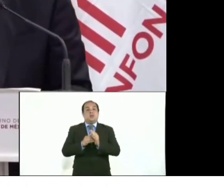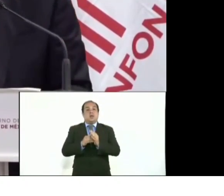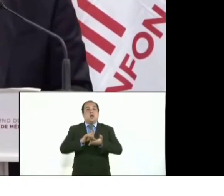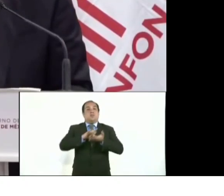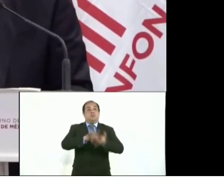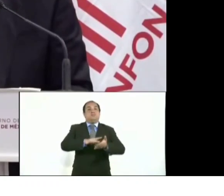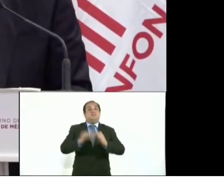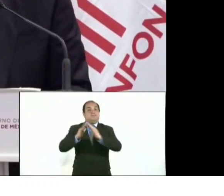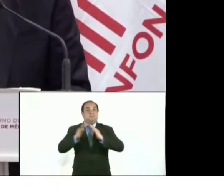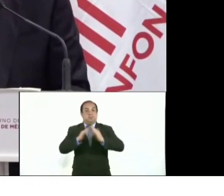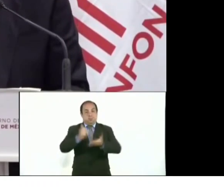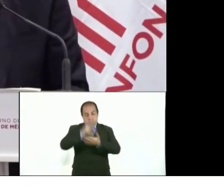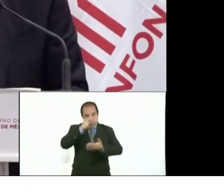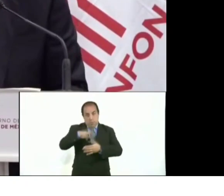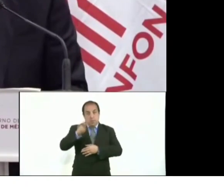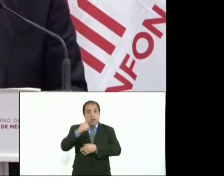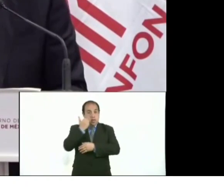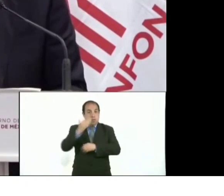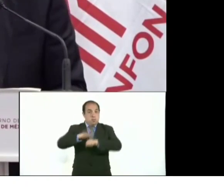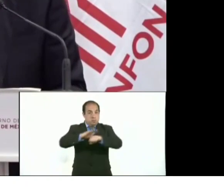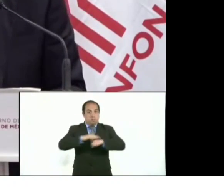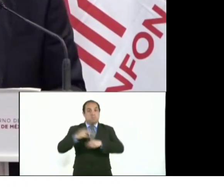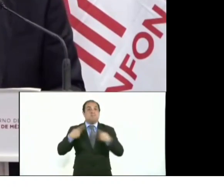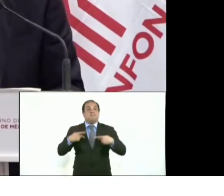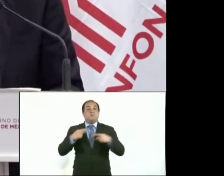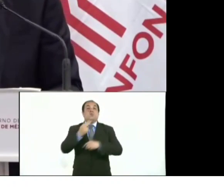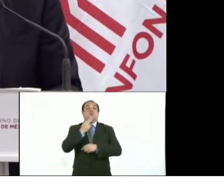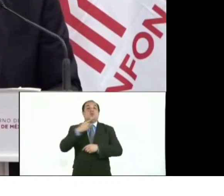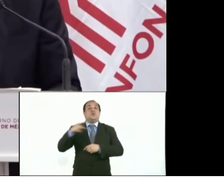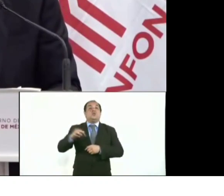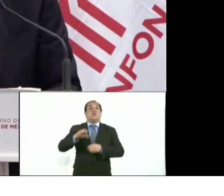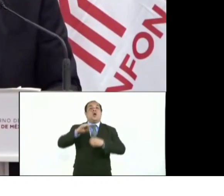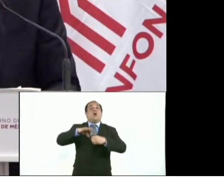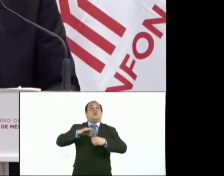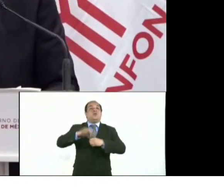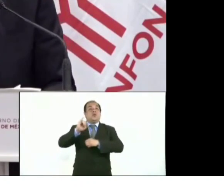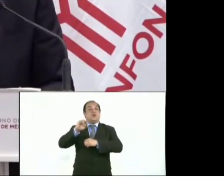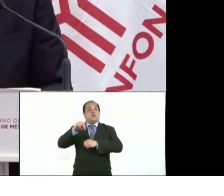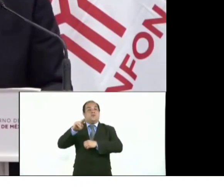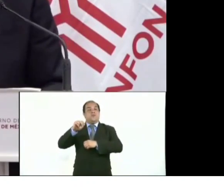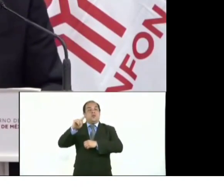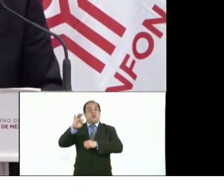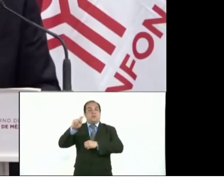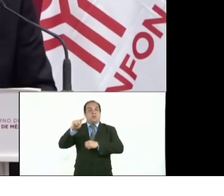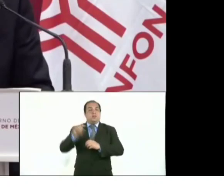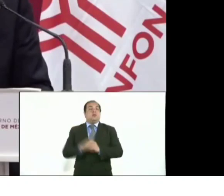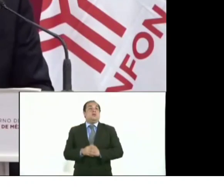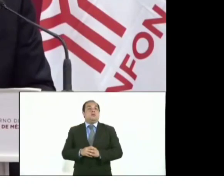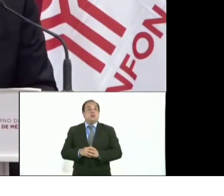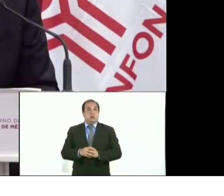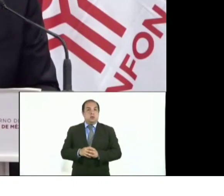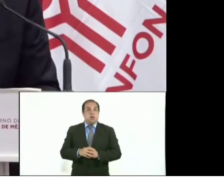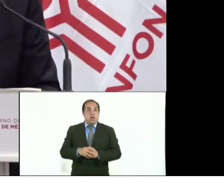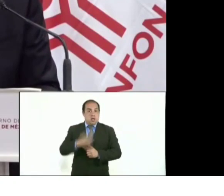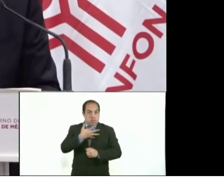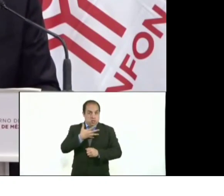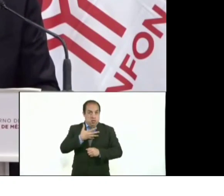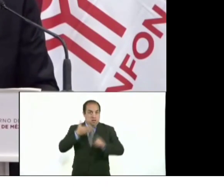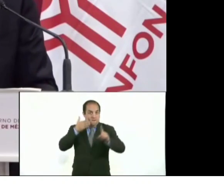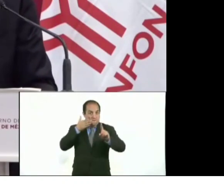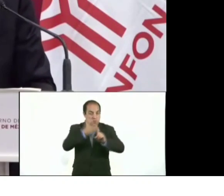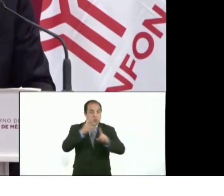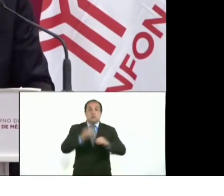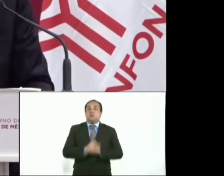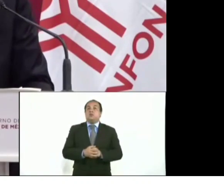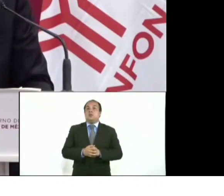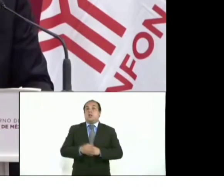de México, pero queremos que más personas utilicen su ahorro del Infonavit. Por eso, enfocaremos la acción territorial en la